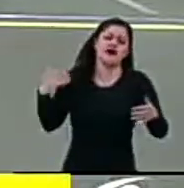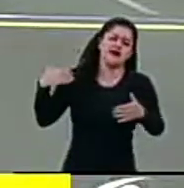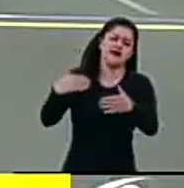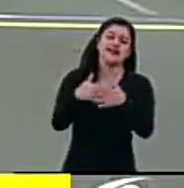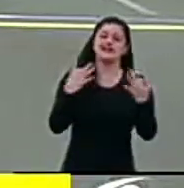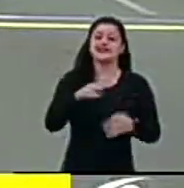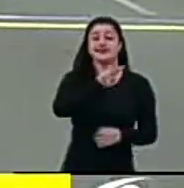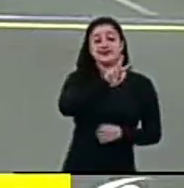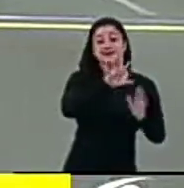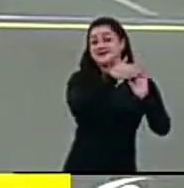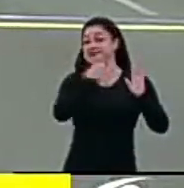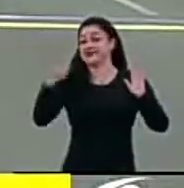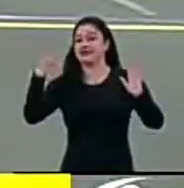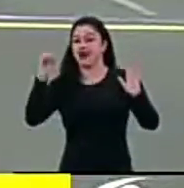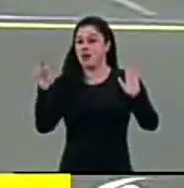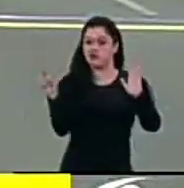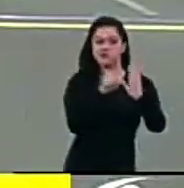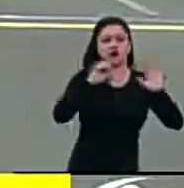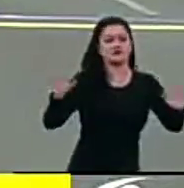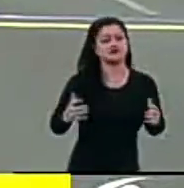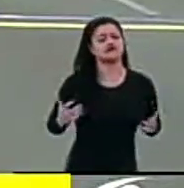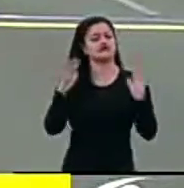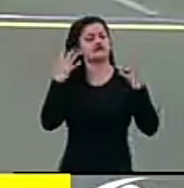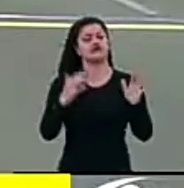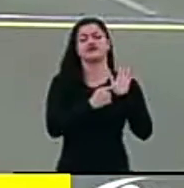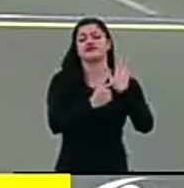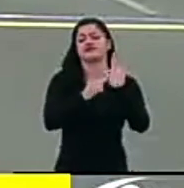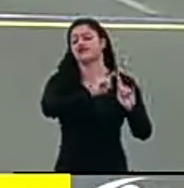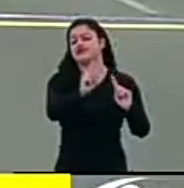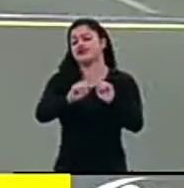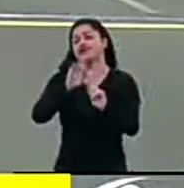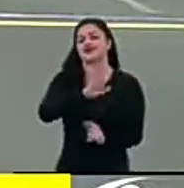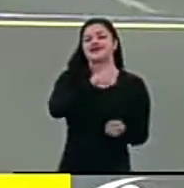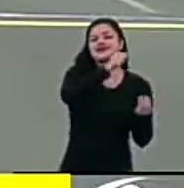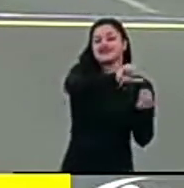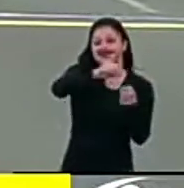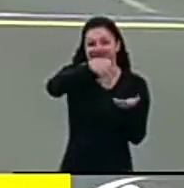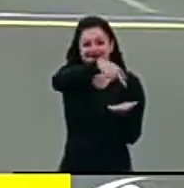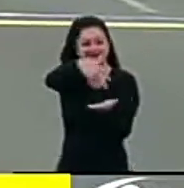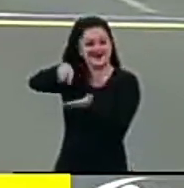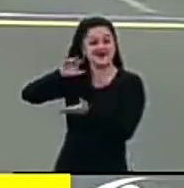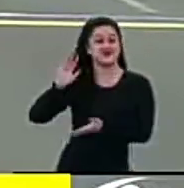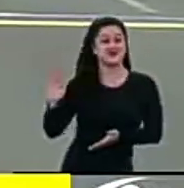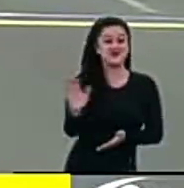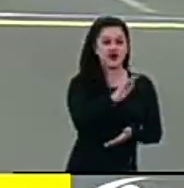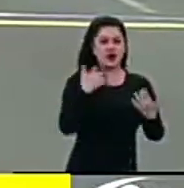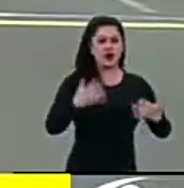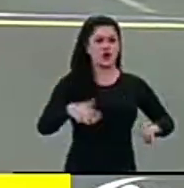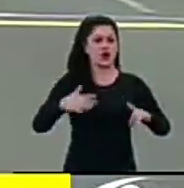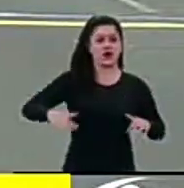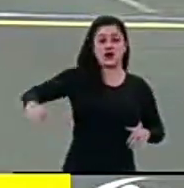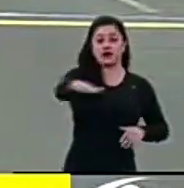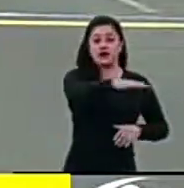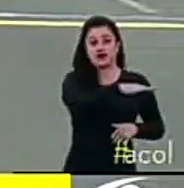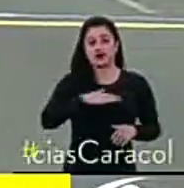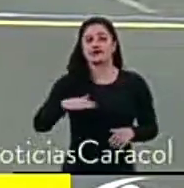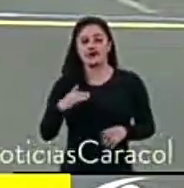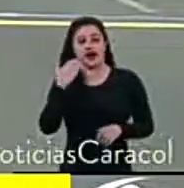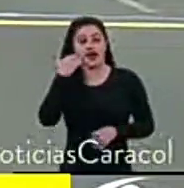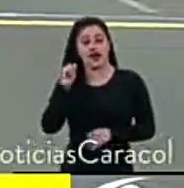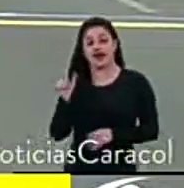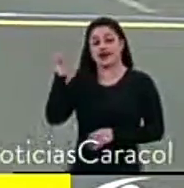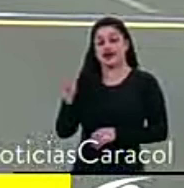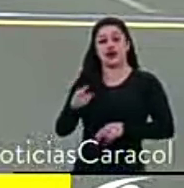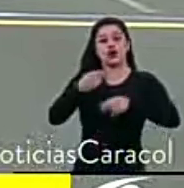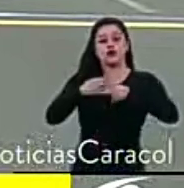para hablar del Salsódromo, pues vamos a empezar con mi compañera Cindy Rodríguez, con mi compañera Rocío Rodríguez, que está en los camerinos con